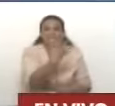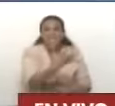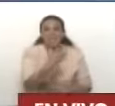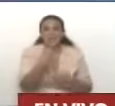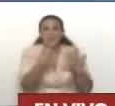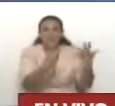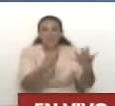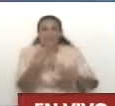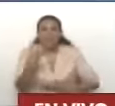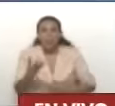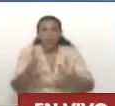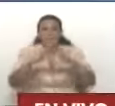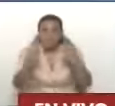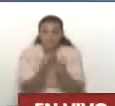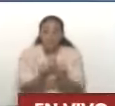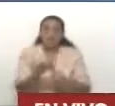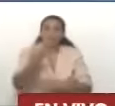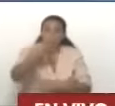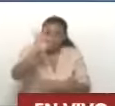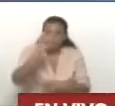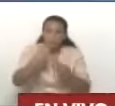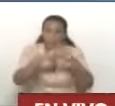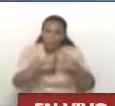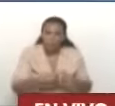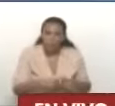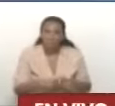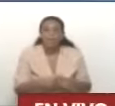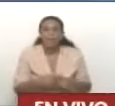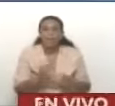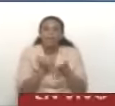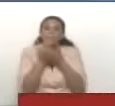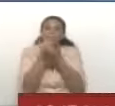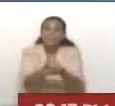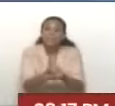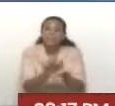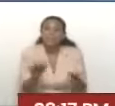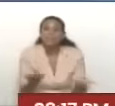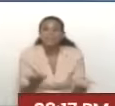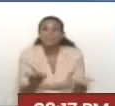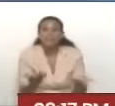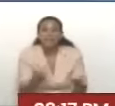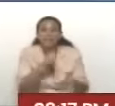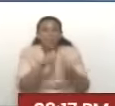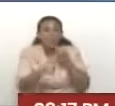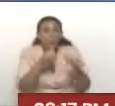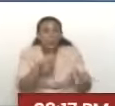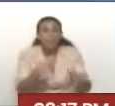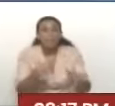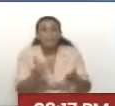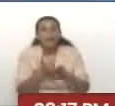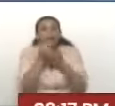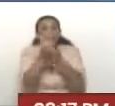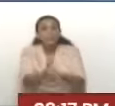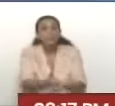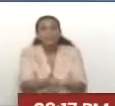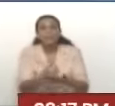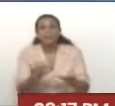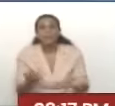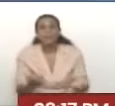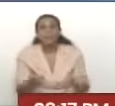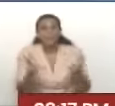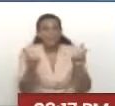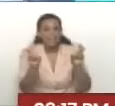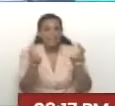familias, mi comandante. Excelente. O sea que vamos a beneficiar con este reporte del 1x10 en el